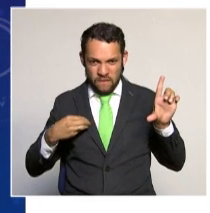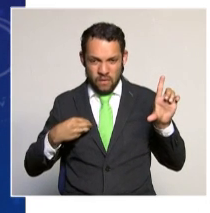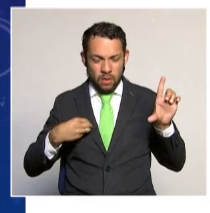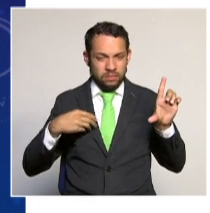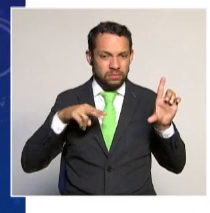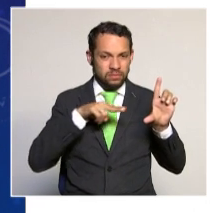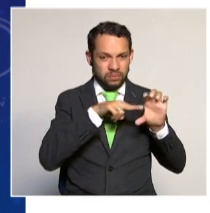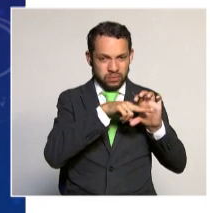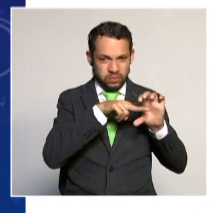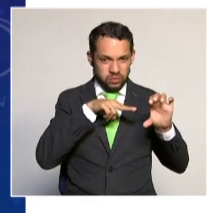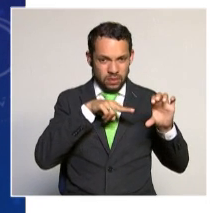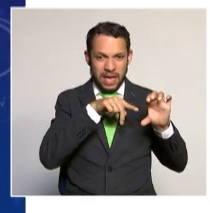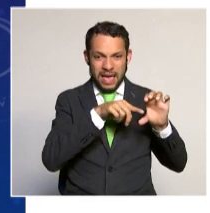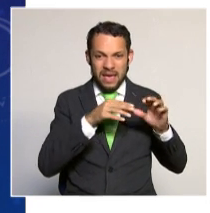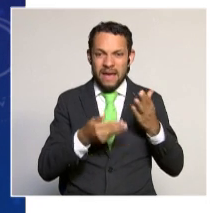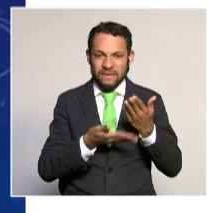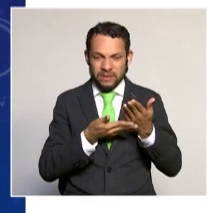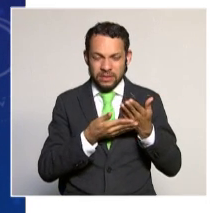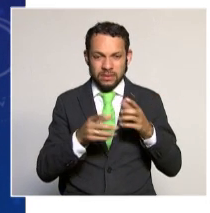al respecto.